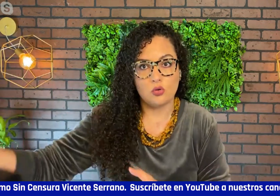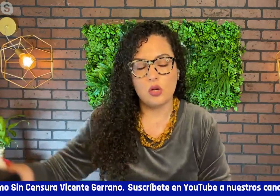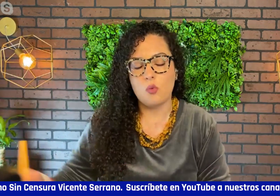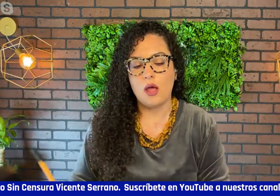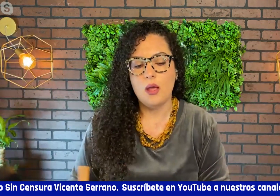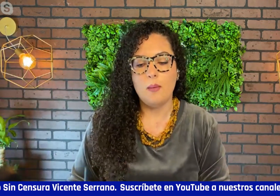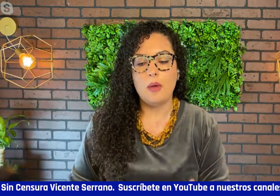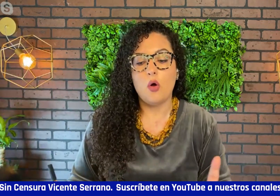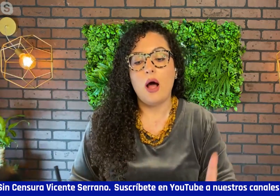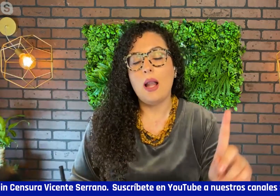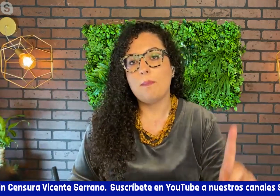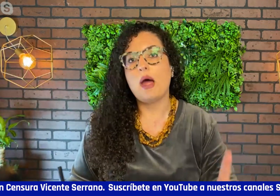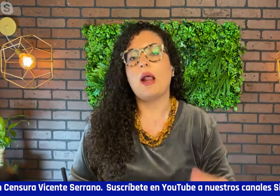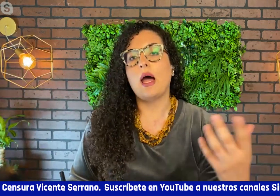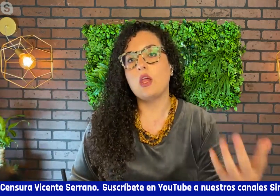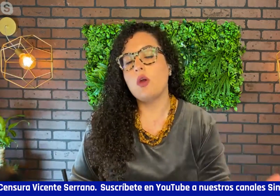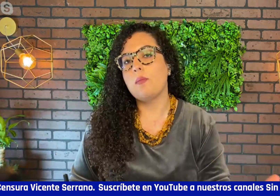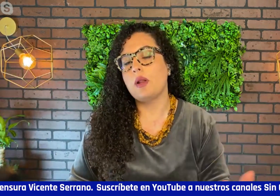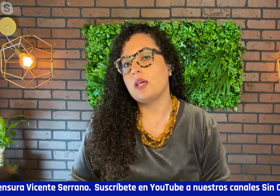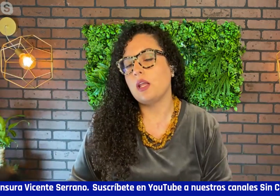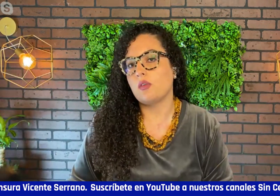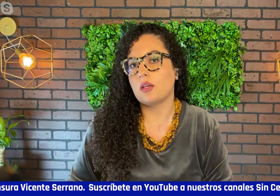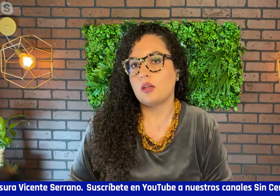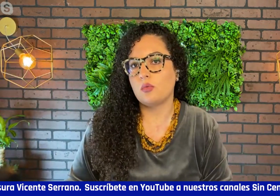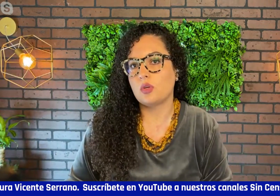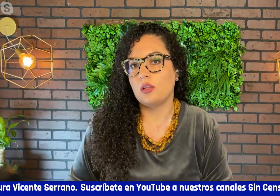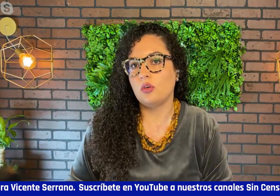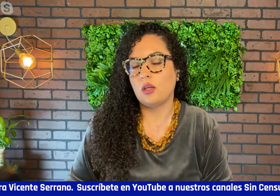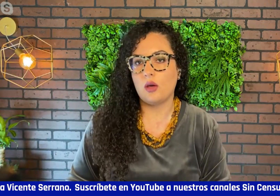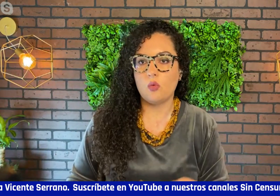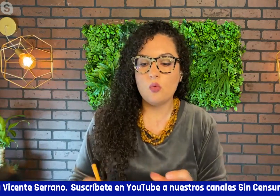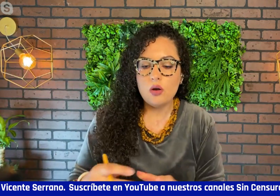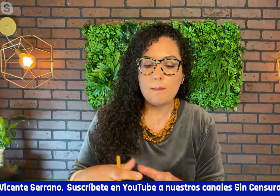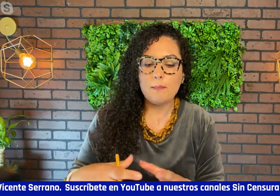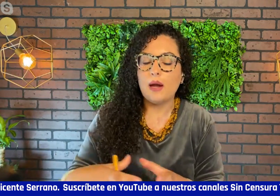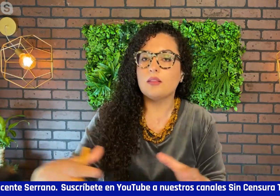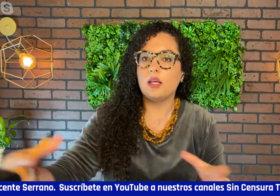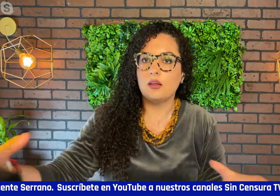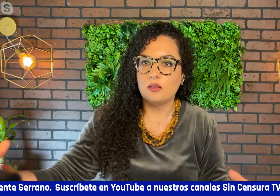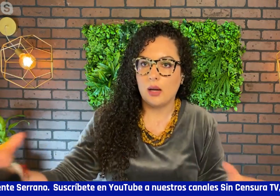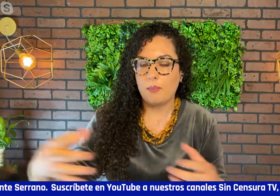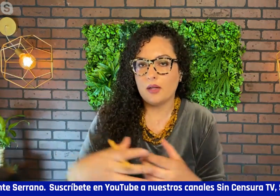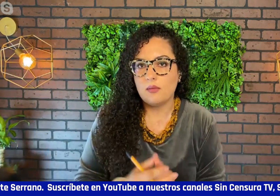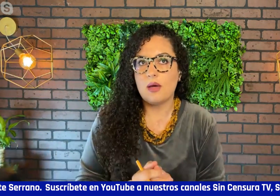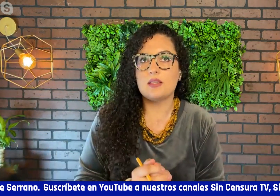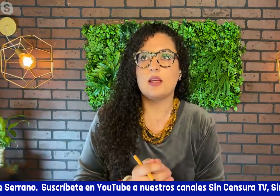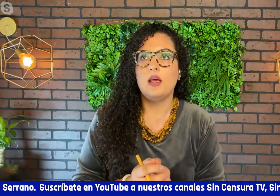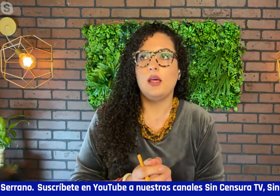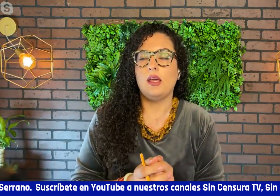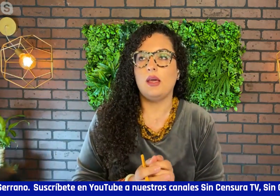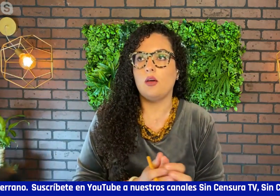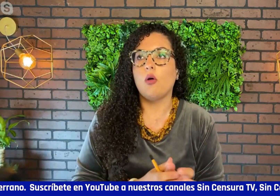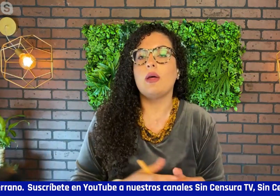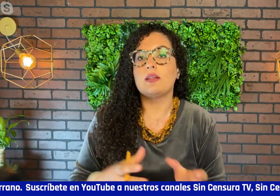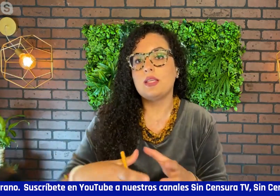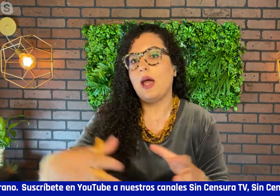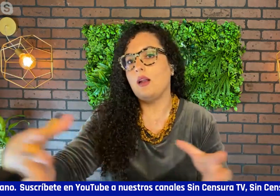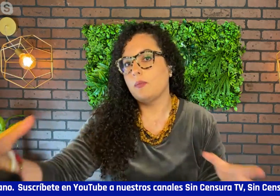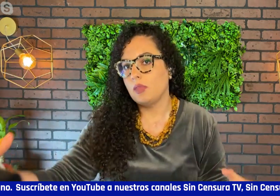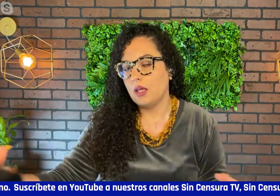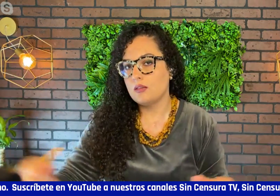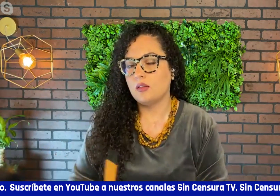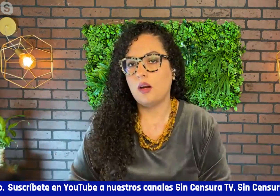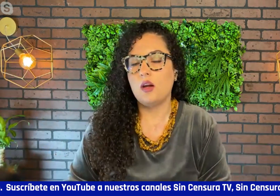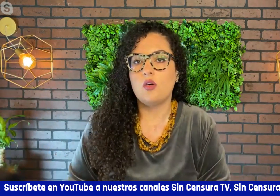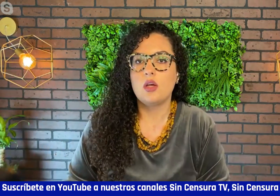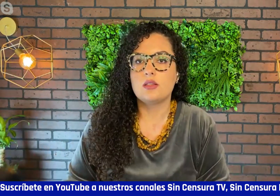Esto continúa. Pero a la par hay un empresario que está buscando que una parte, la parte más comercial